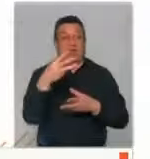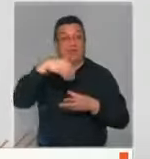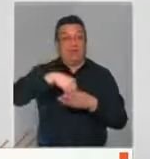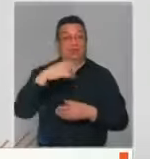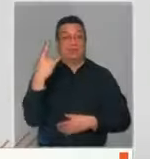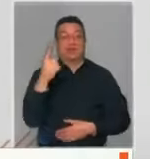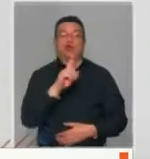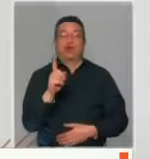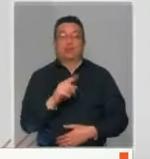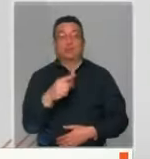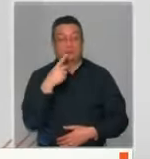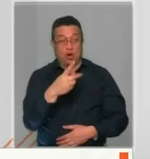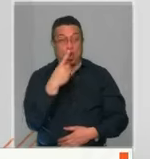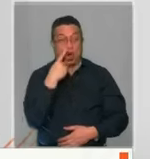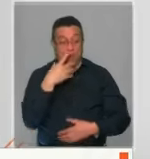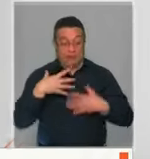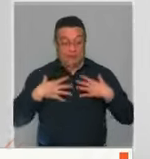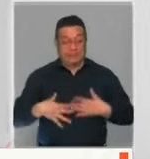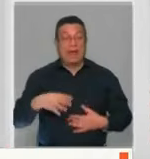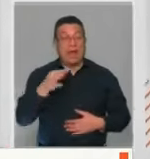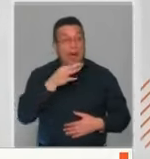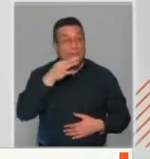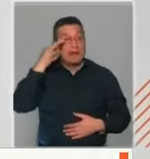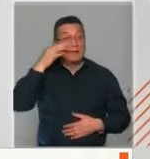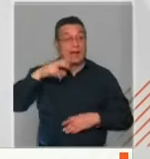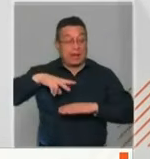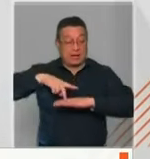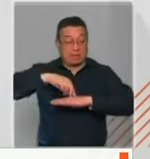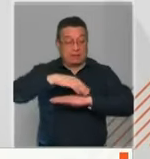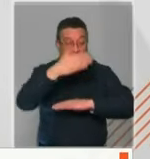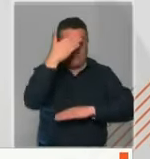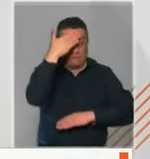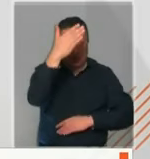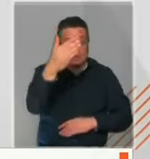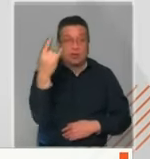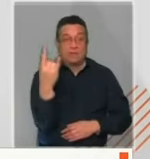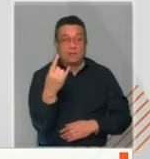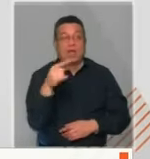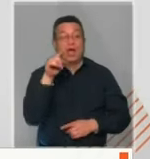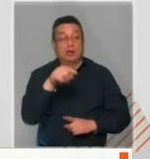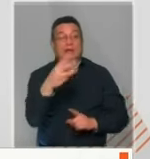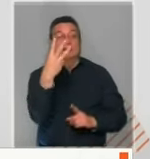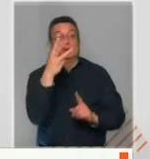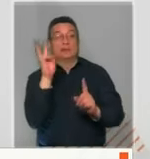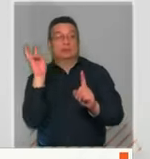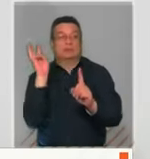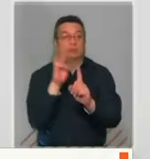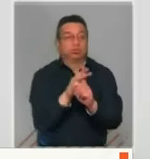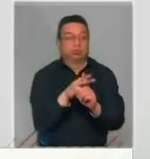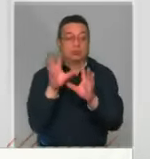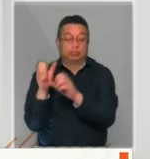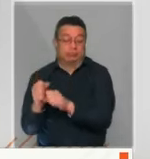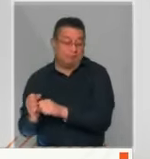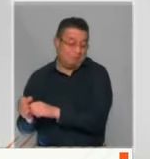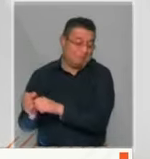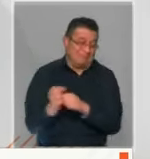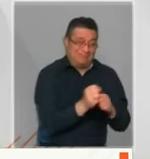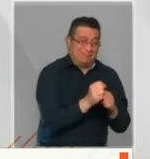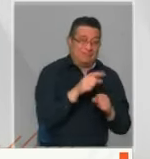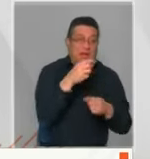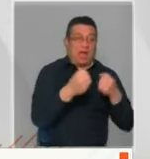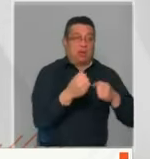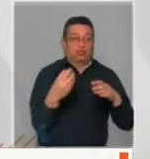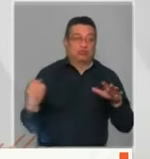Se observa un hombre con chaqueta amarilla caminando frente al frontis, momento en que fue abordado por 3 sujetos y subido a la fuerza a un vehículo